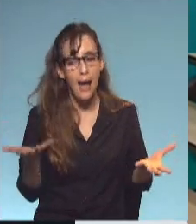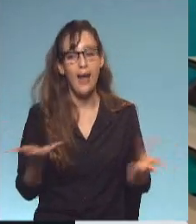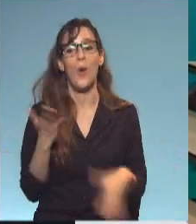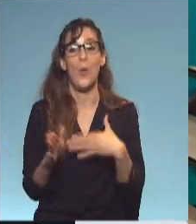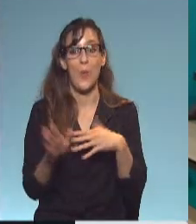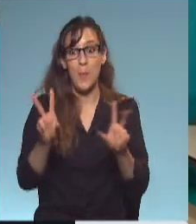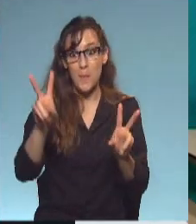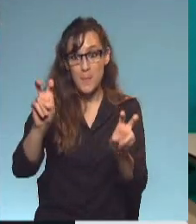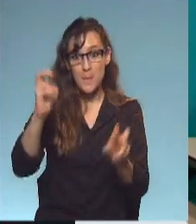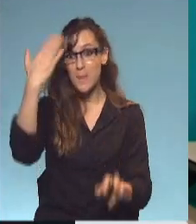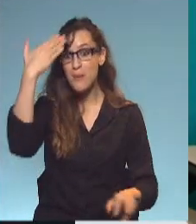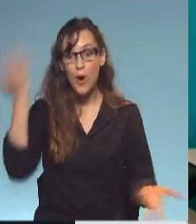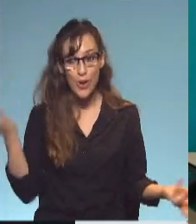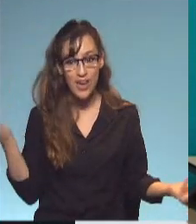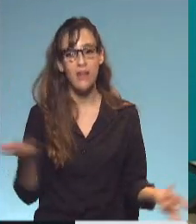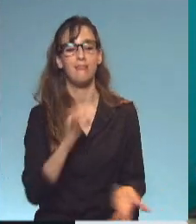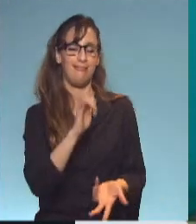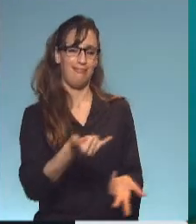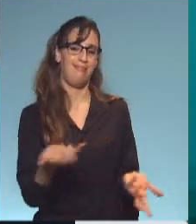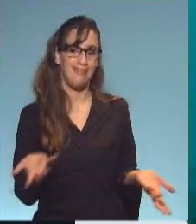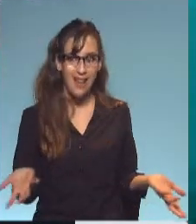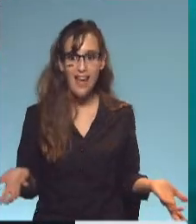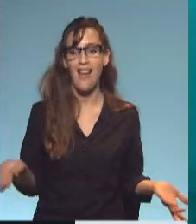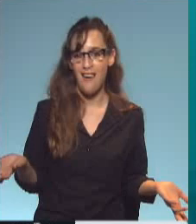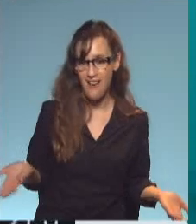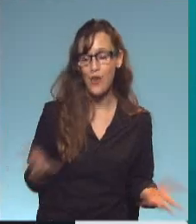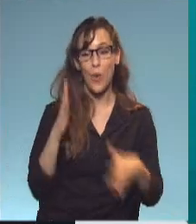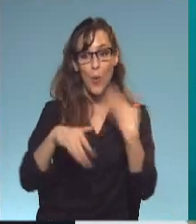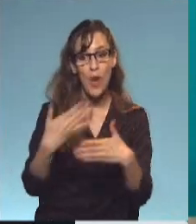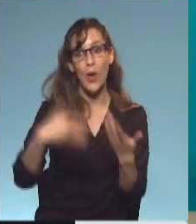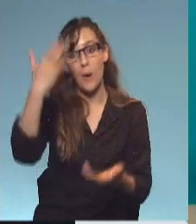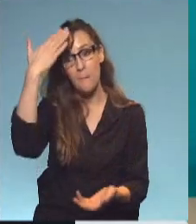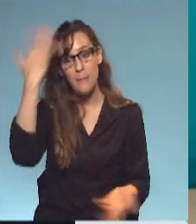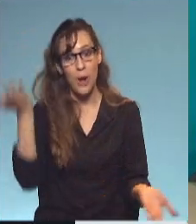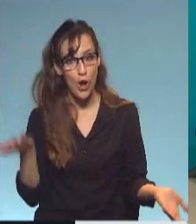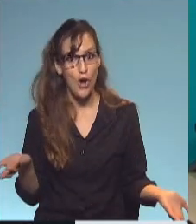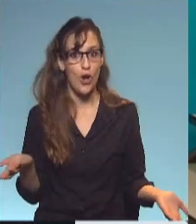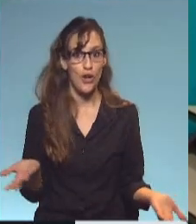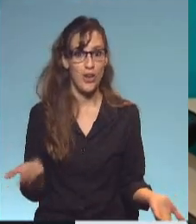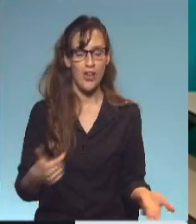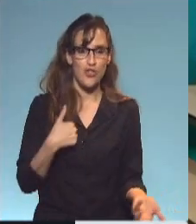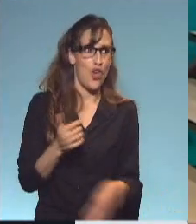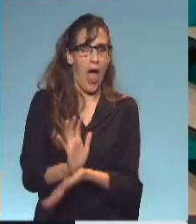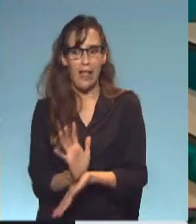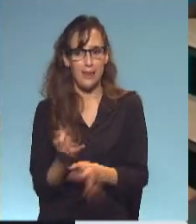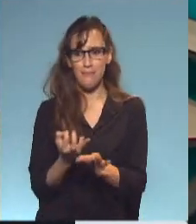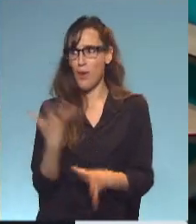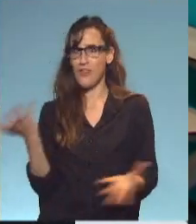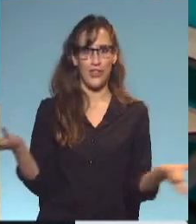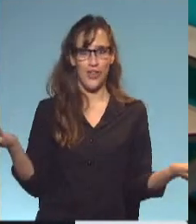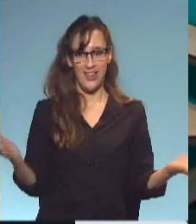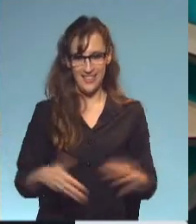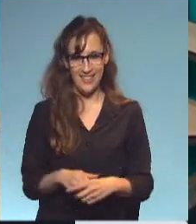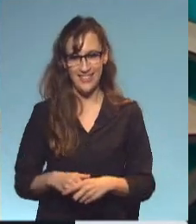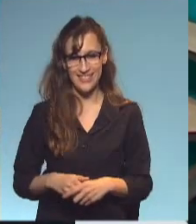La memoria. Ay, claro. Justamente, el juego de la memoria. ¿Qué actriz está perdiendo la Argentina? Por Dios. Por